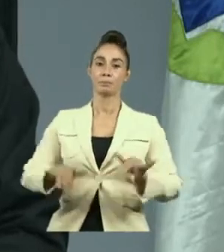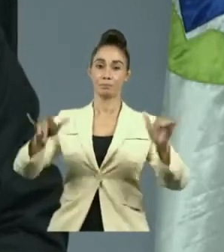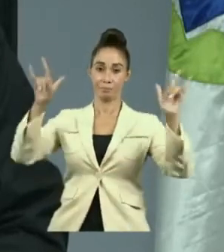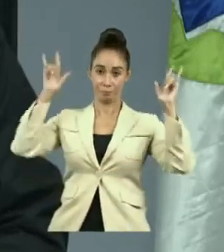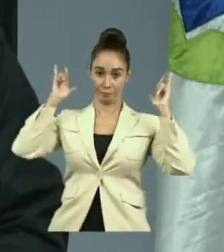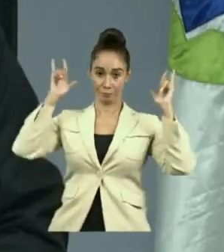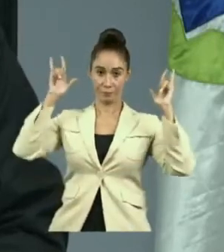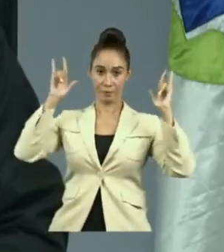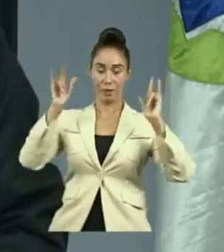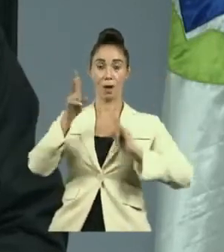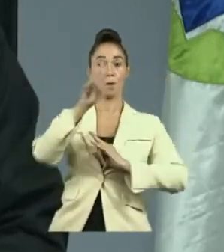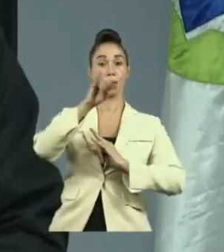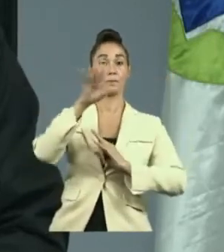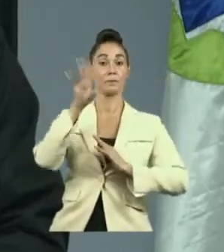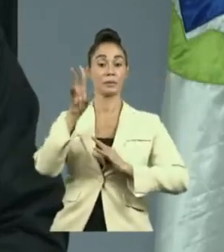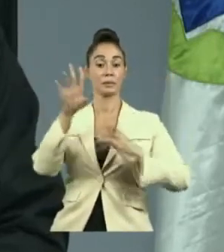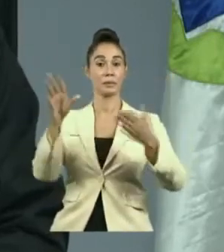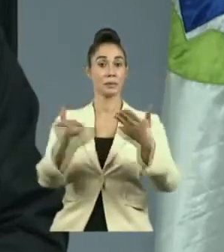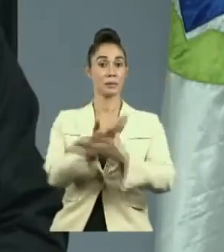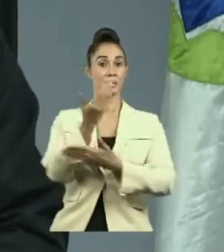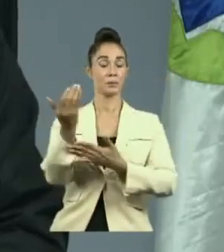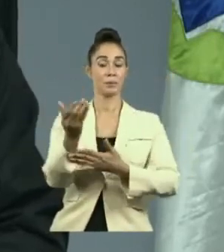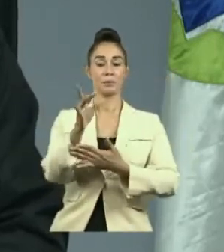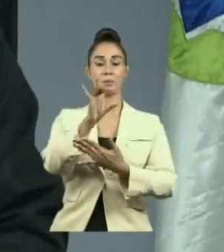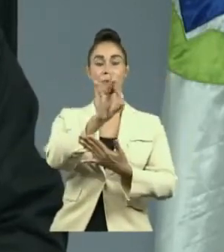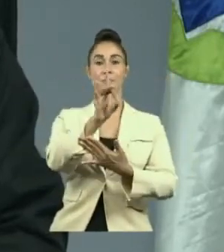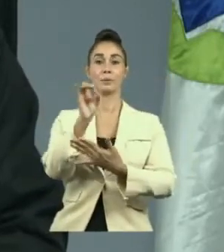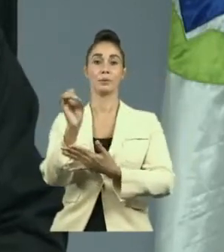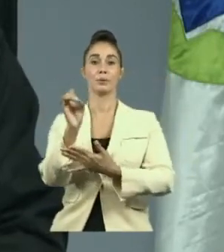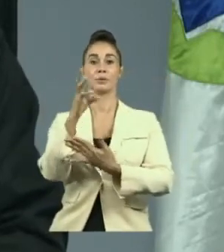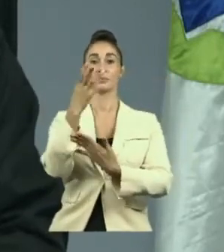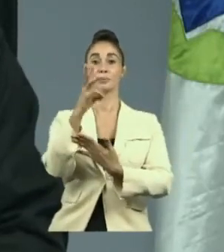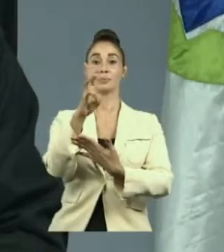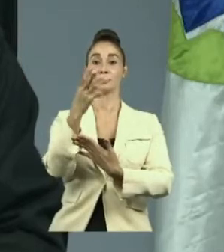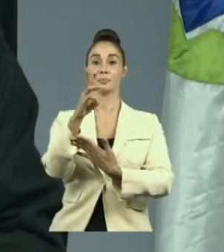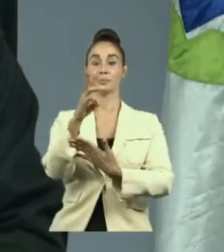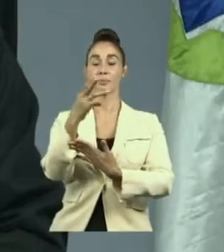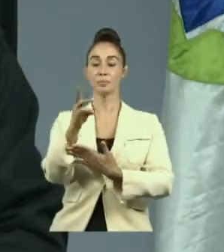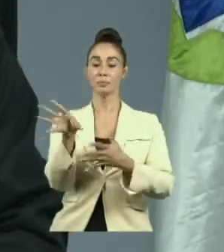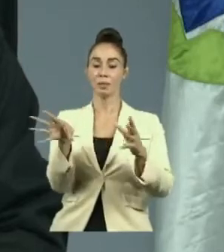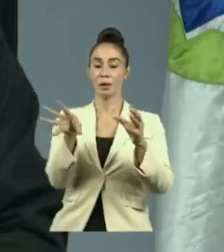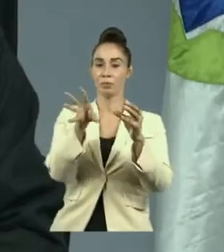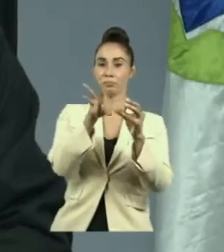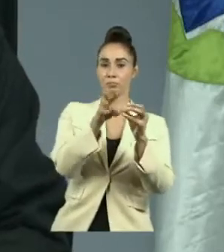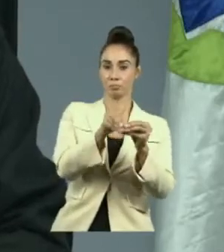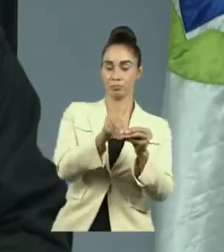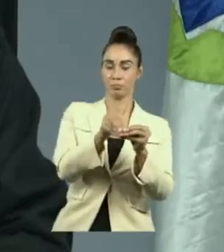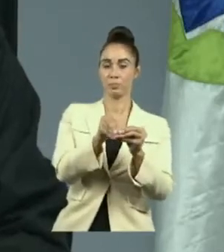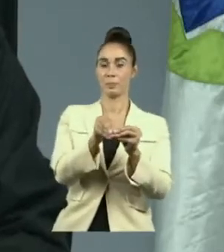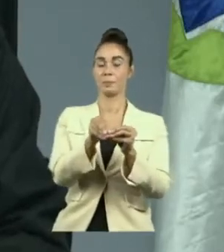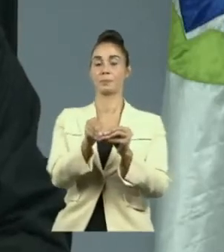27 casos nuevos 816 acumulados